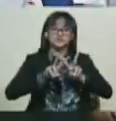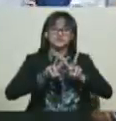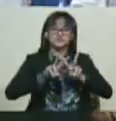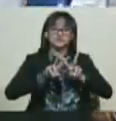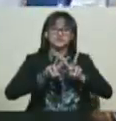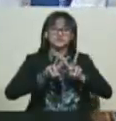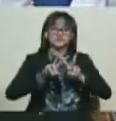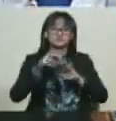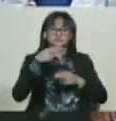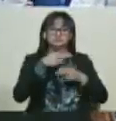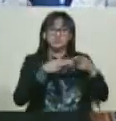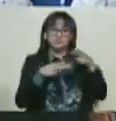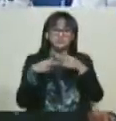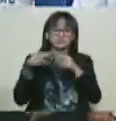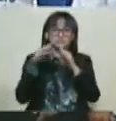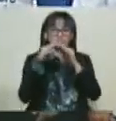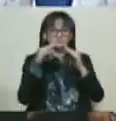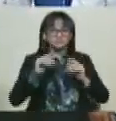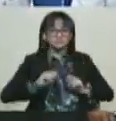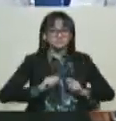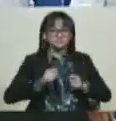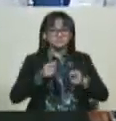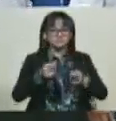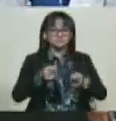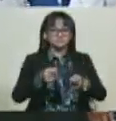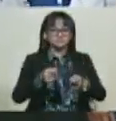hemos construido y entregado